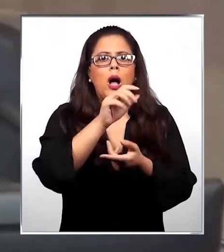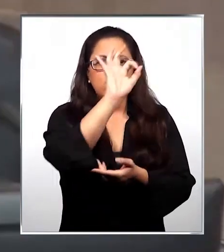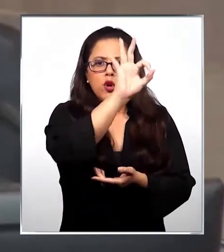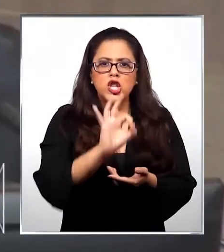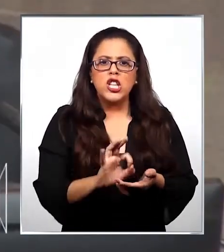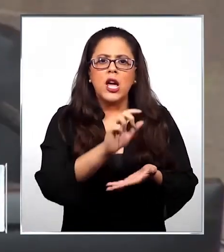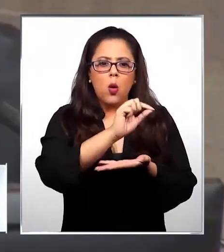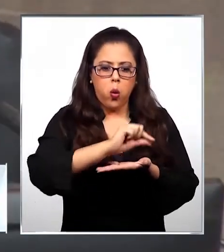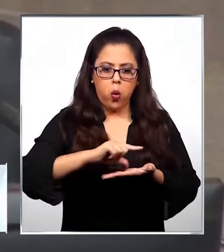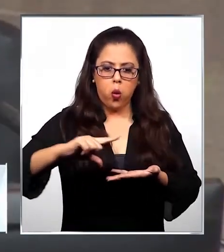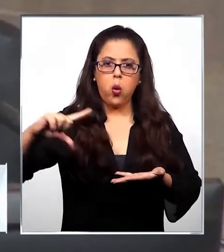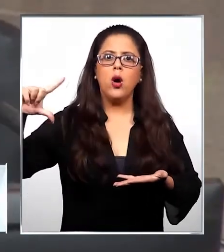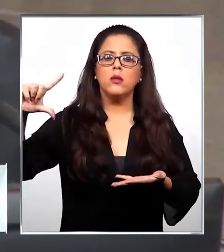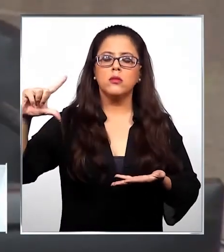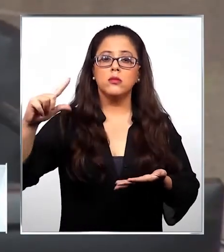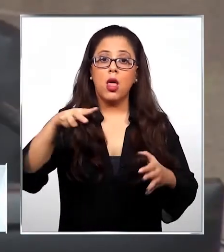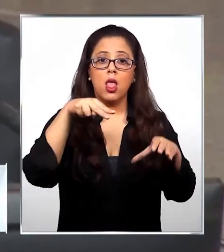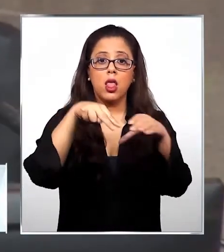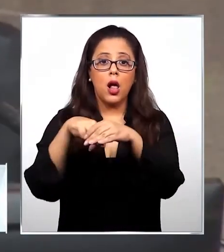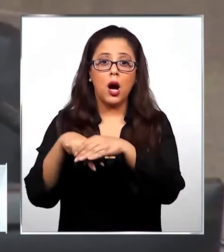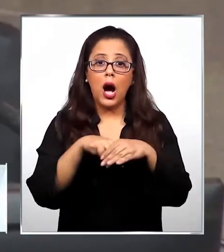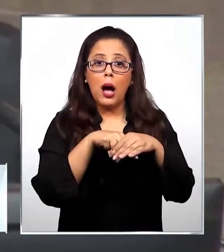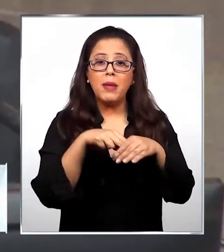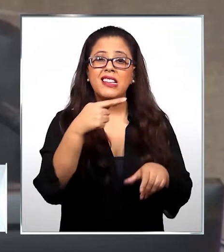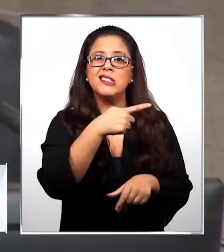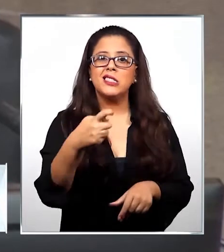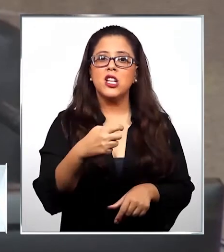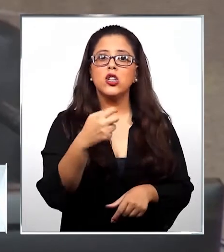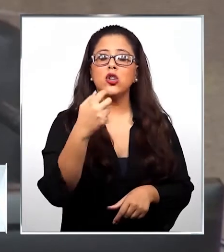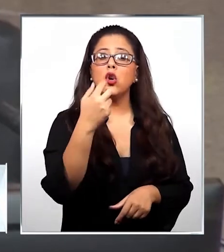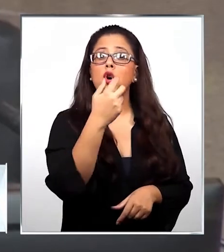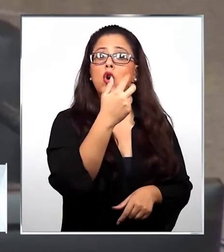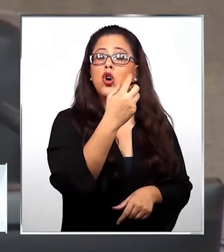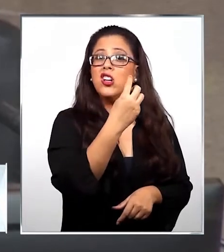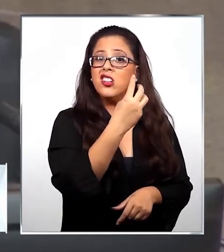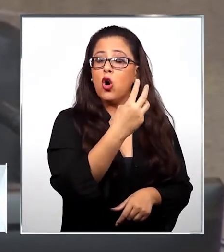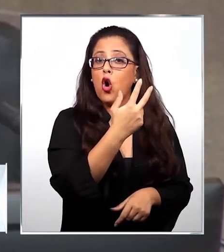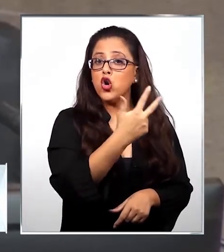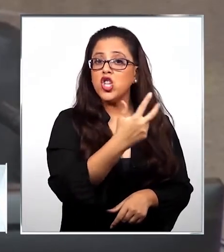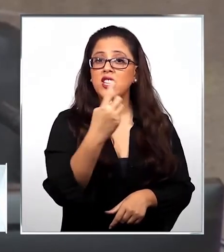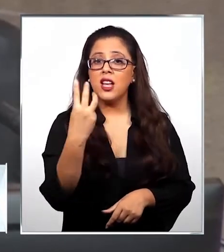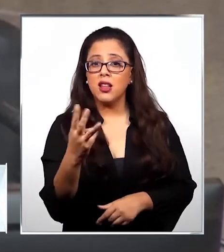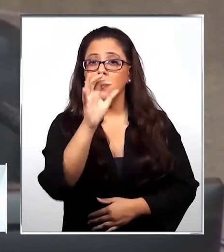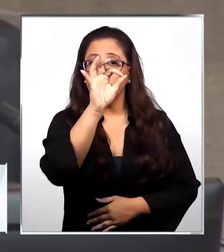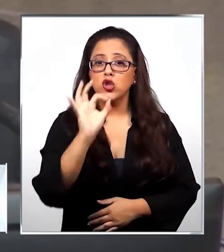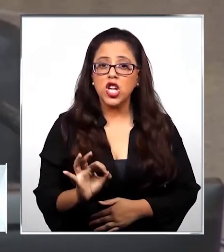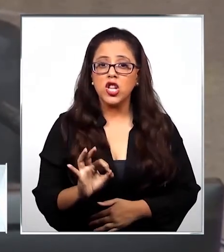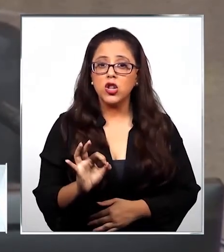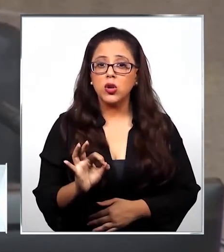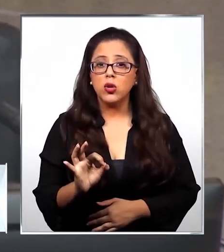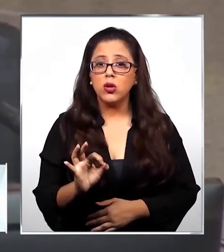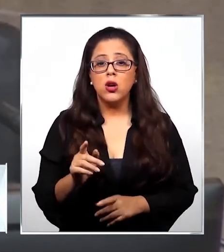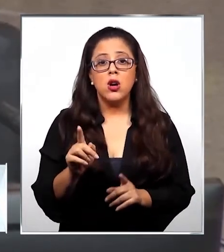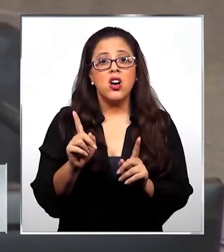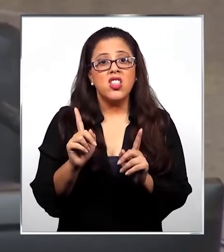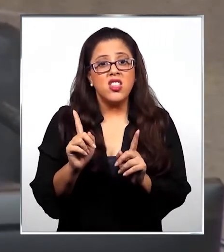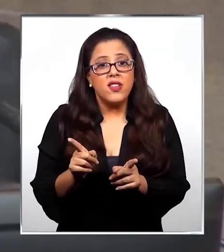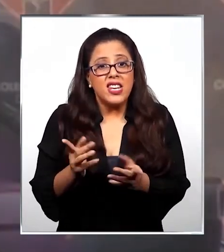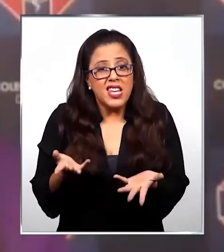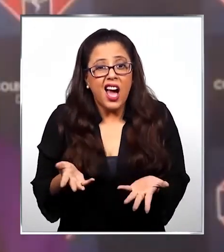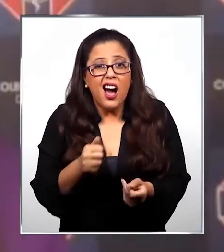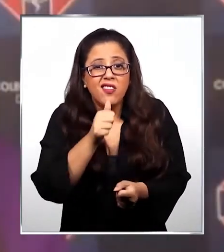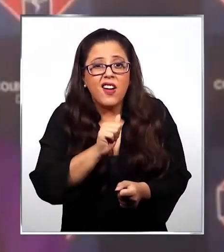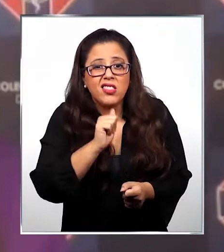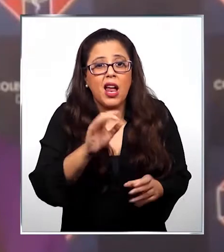de incremento de camas ventiladas de un 183%. No deberían faltar camas UCI para pacientes que lo